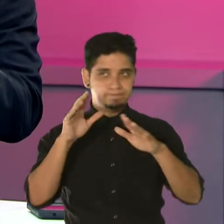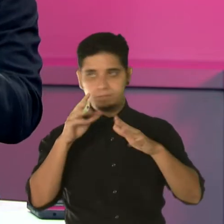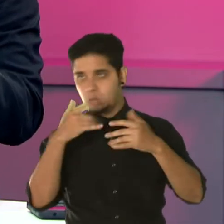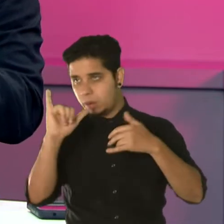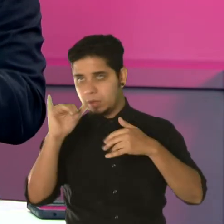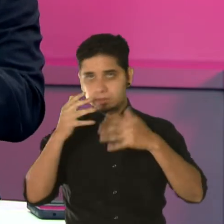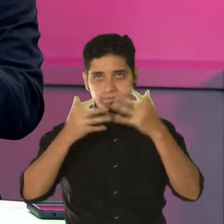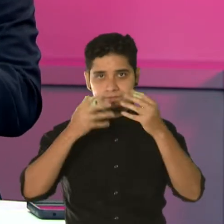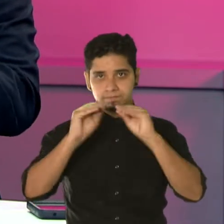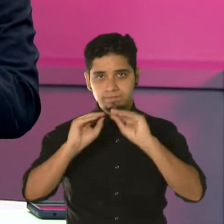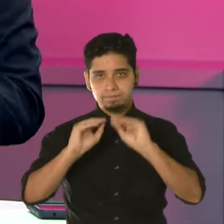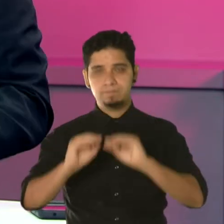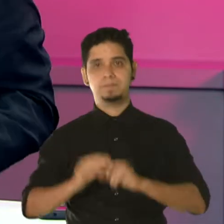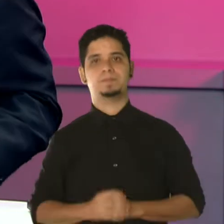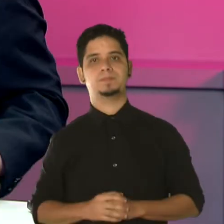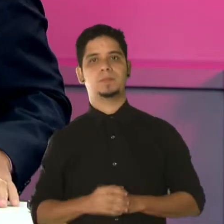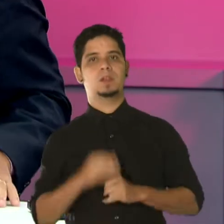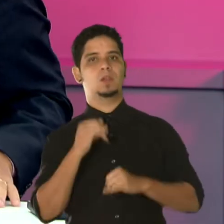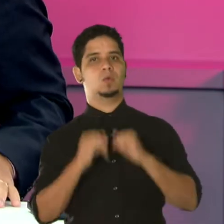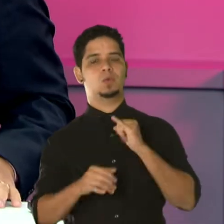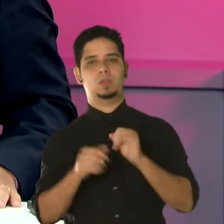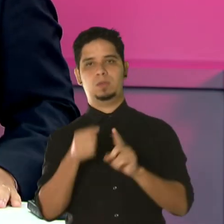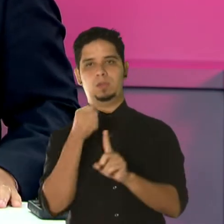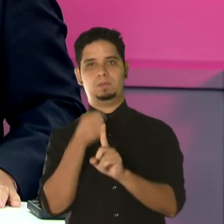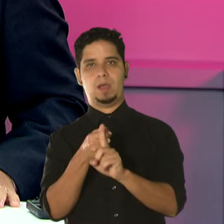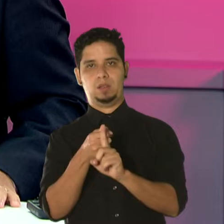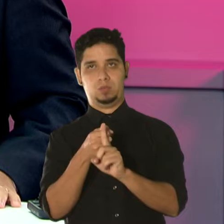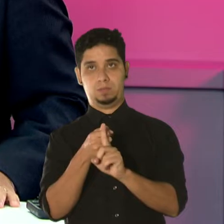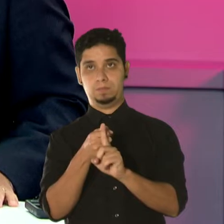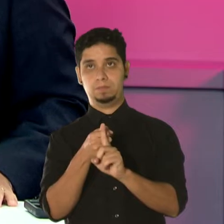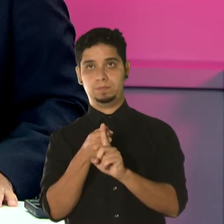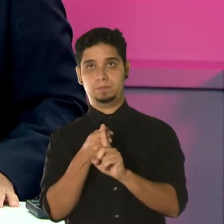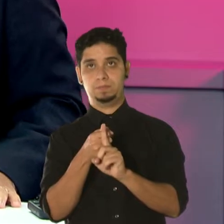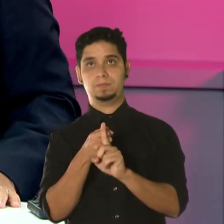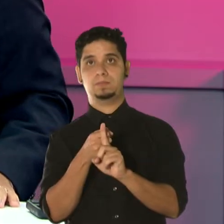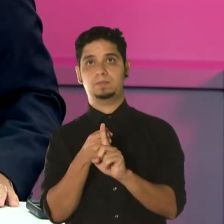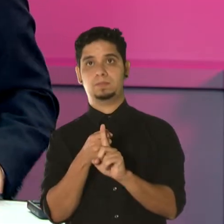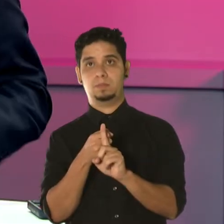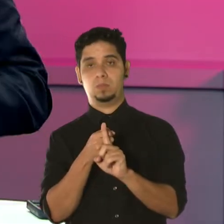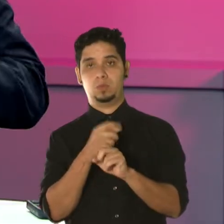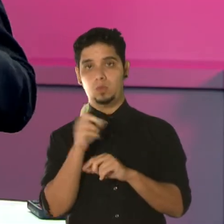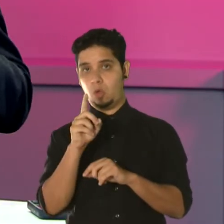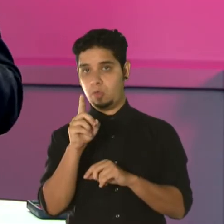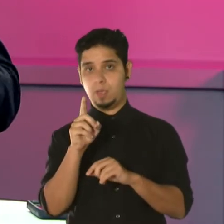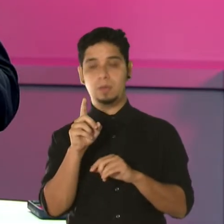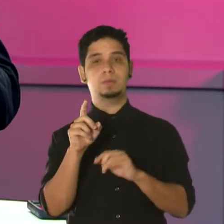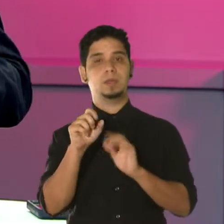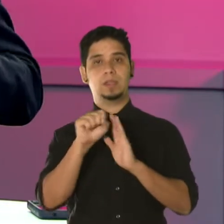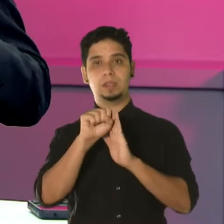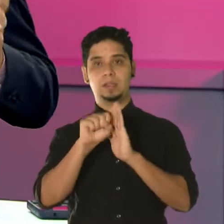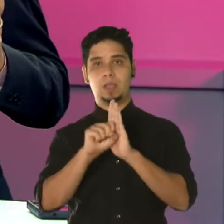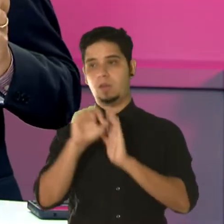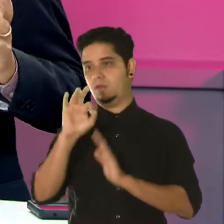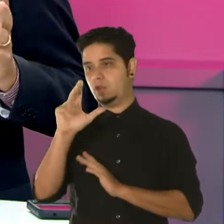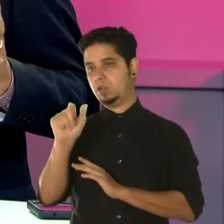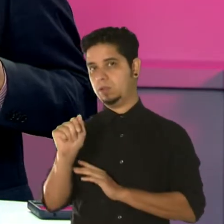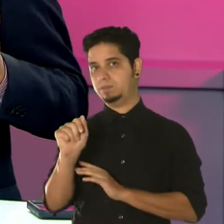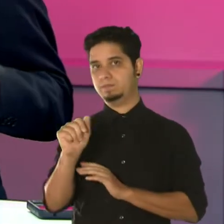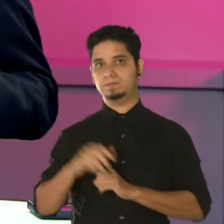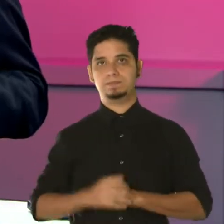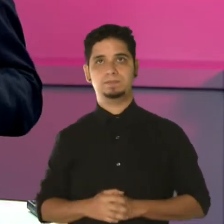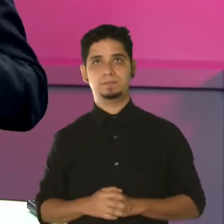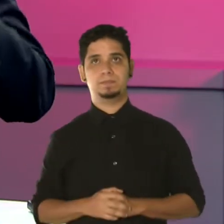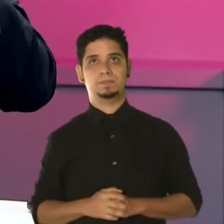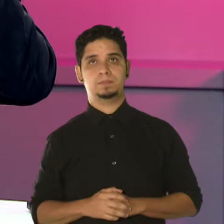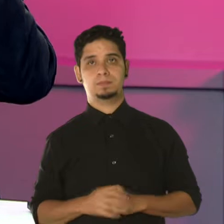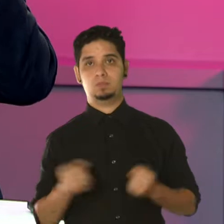lo último que ha sido el impacto del huracán Yanni en el estado de Florida. Imágenes que nos han